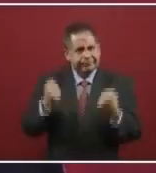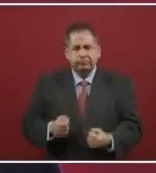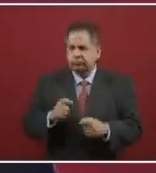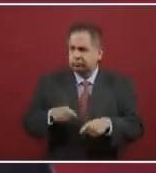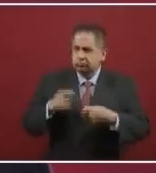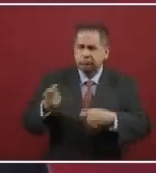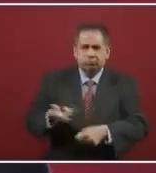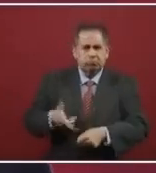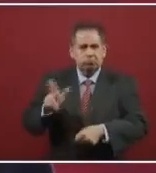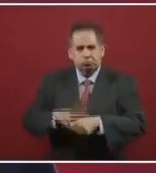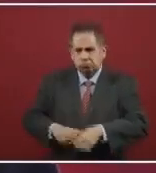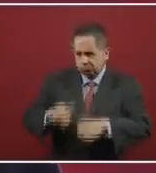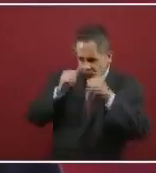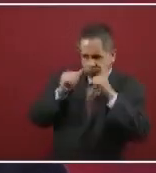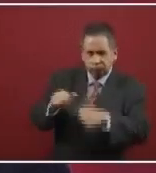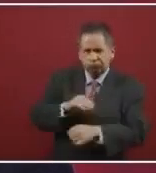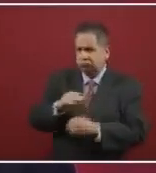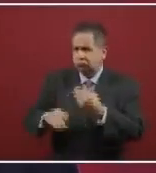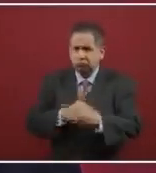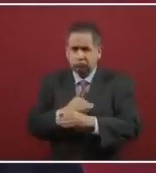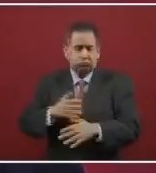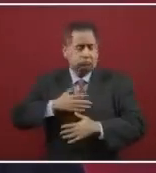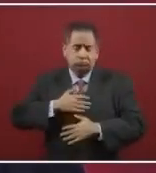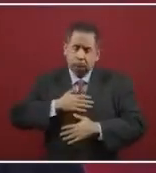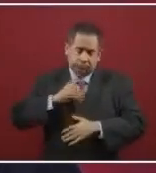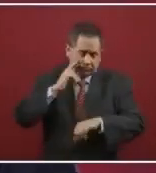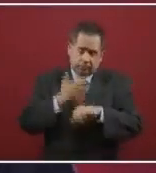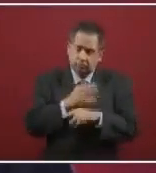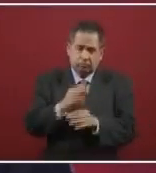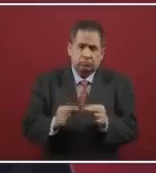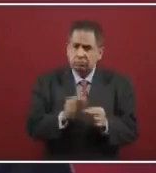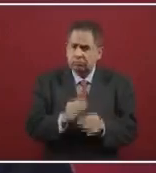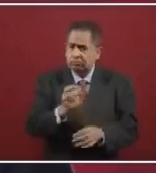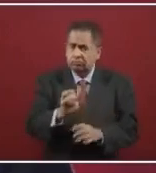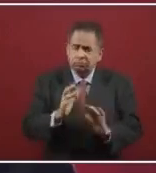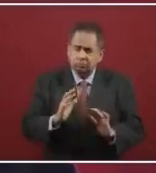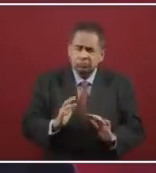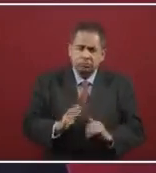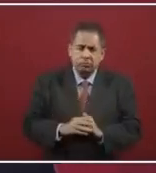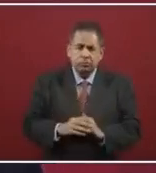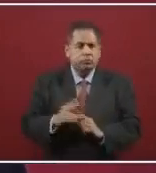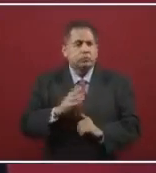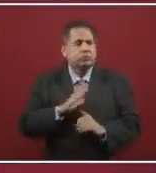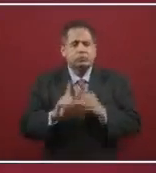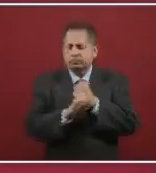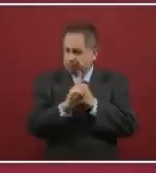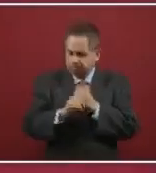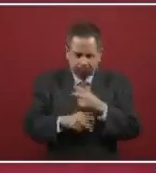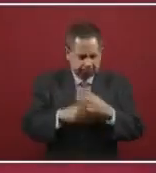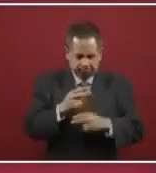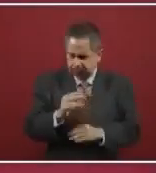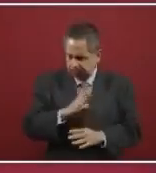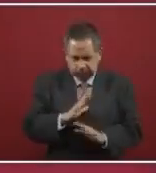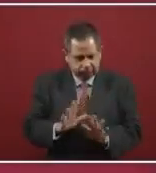social. Es una responsabilidad que tenemos. No va a haber ningún problema.